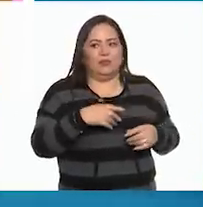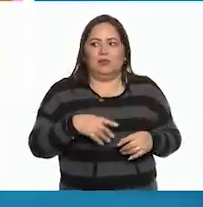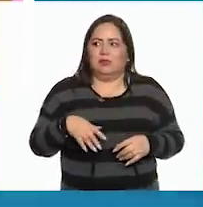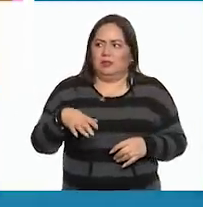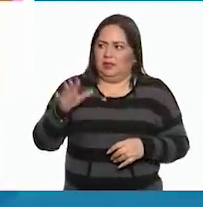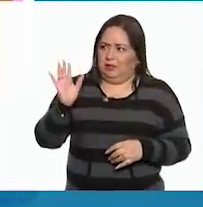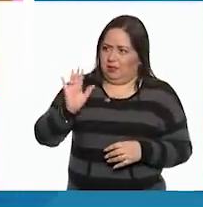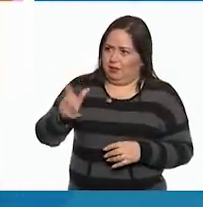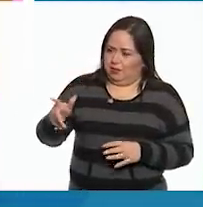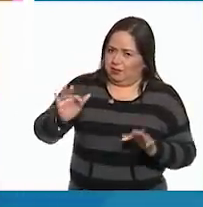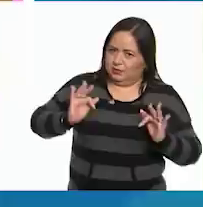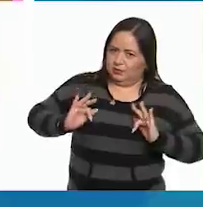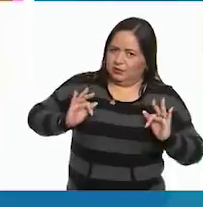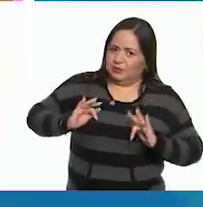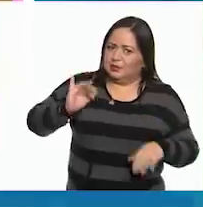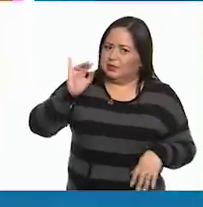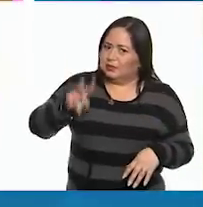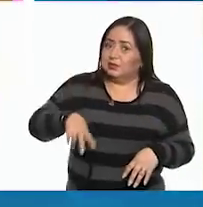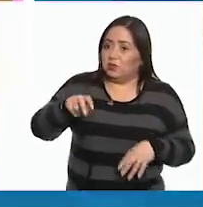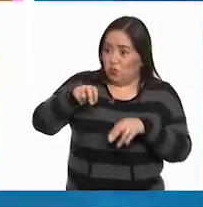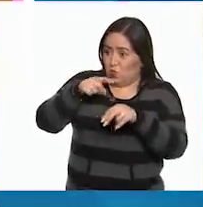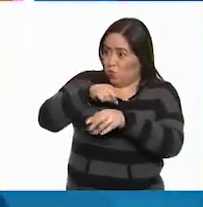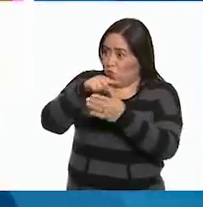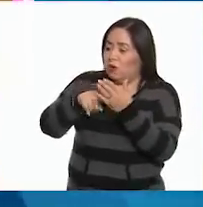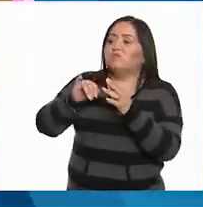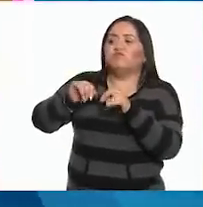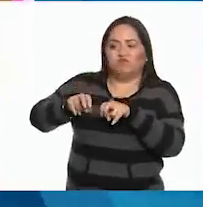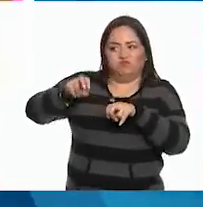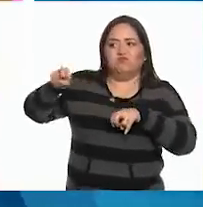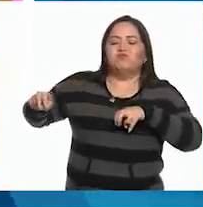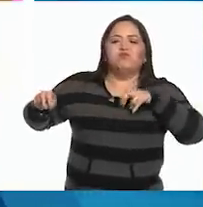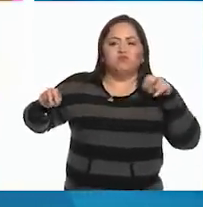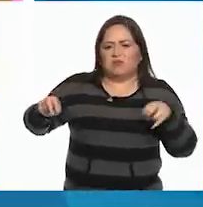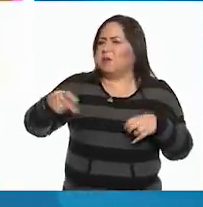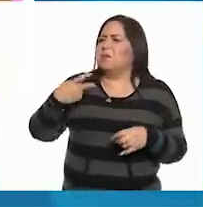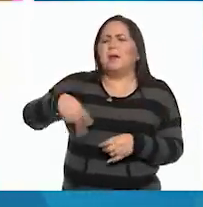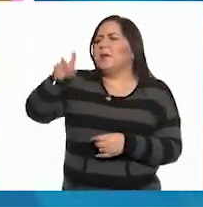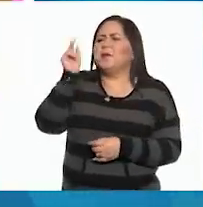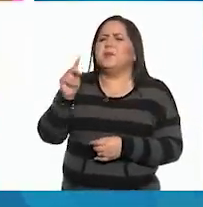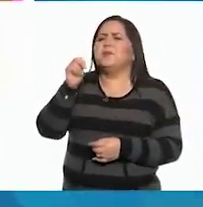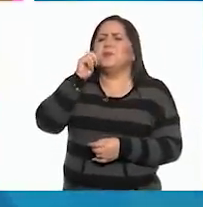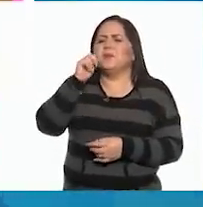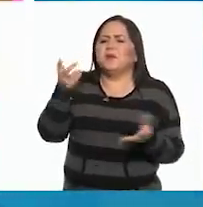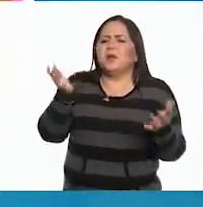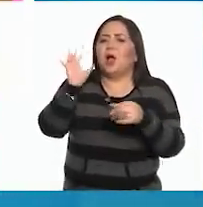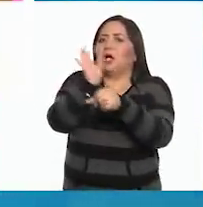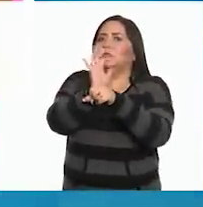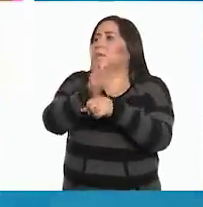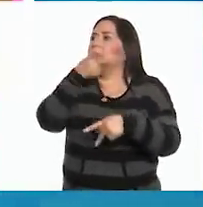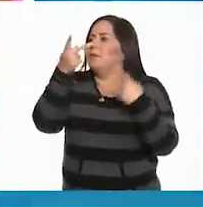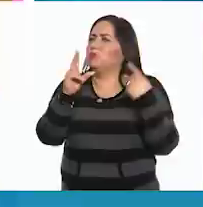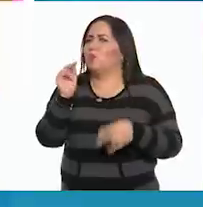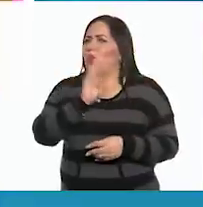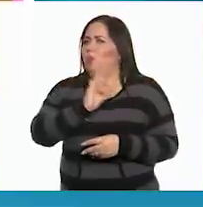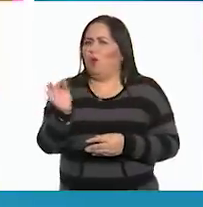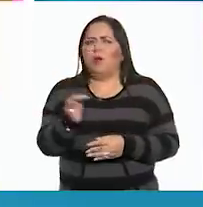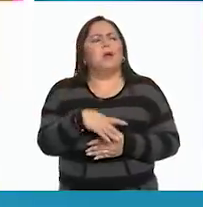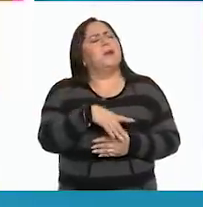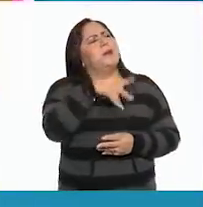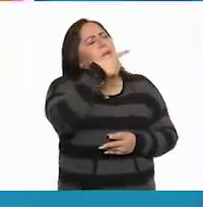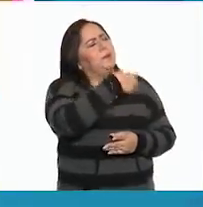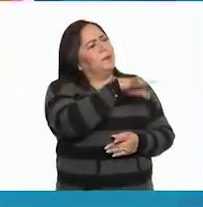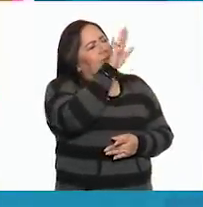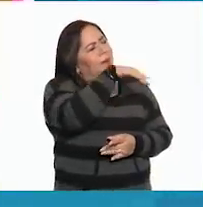ver, cálmate. La verdad es que nuestros lugares sí quedaron muy separados, pero de cualquier manera no se habla en el cine, oye. Oiga, a propósito,